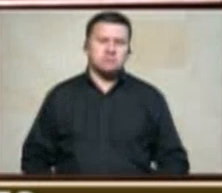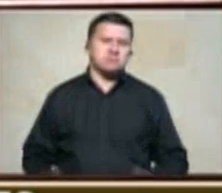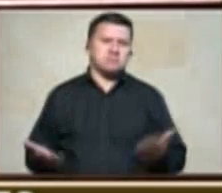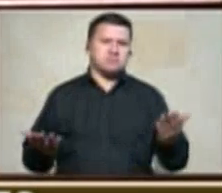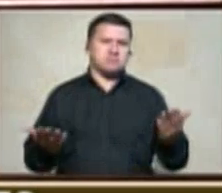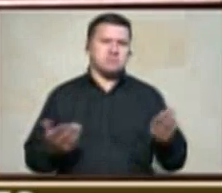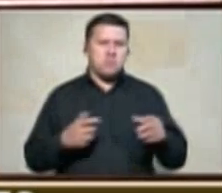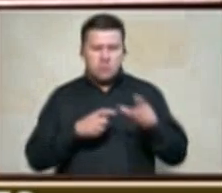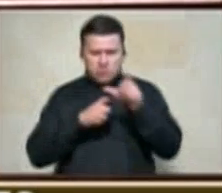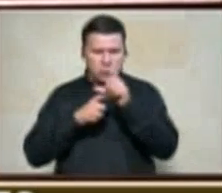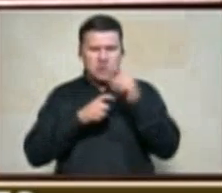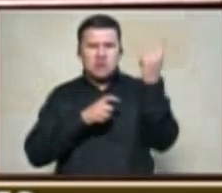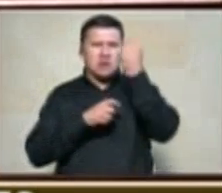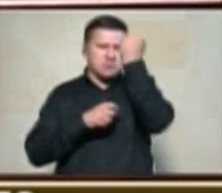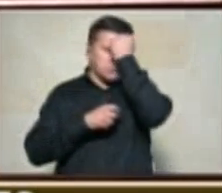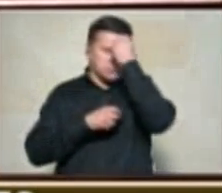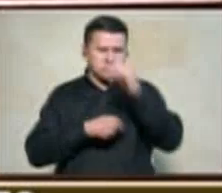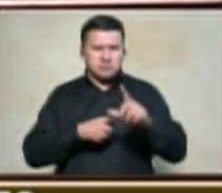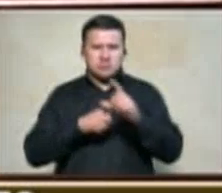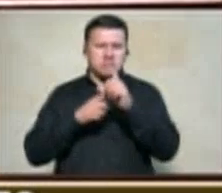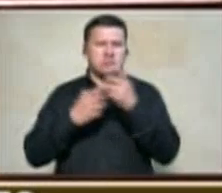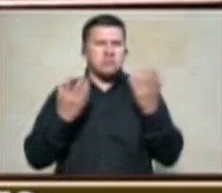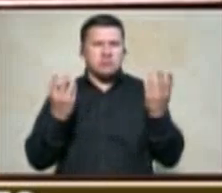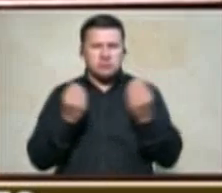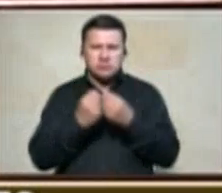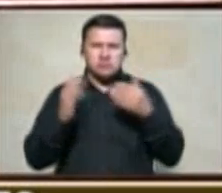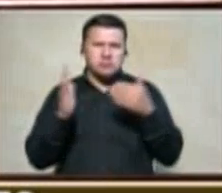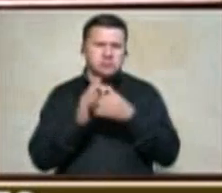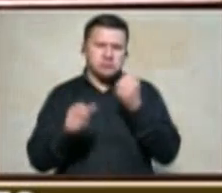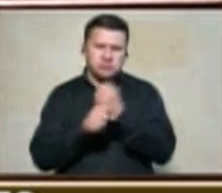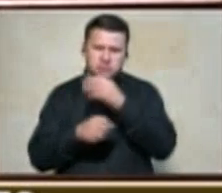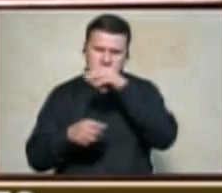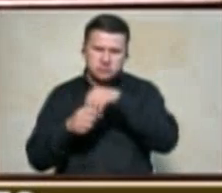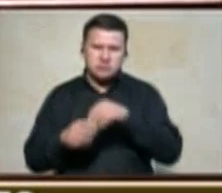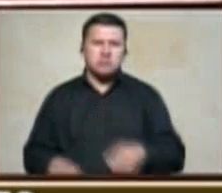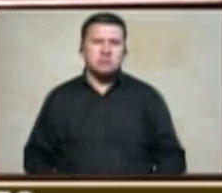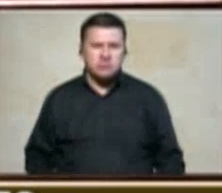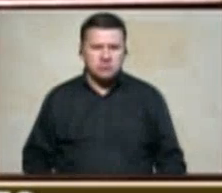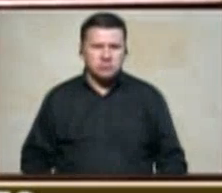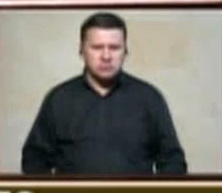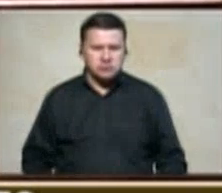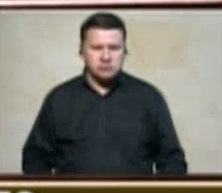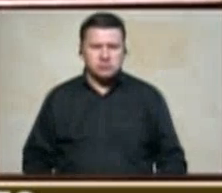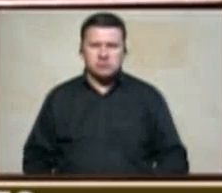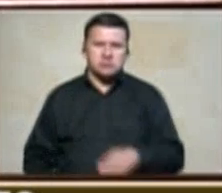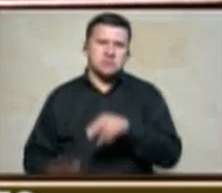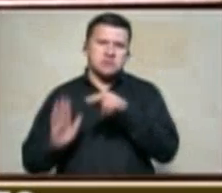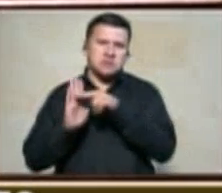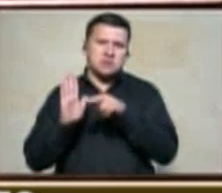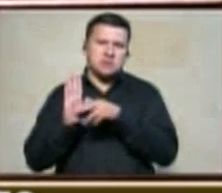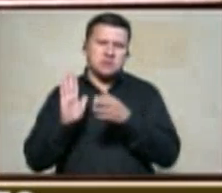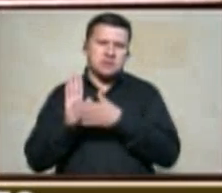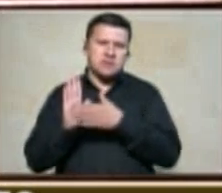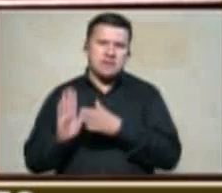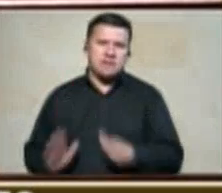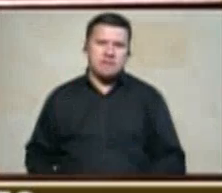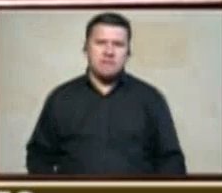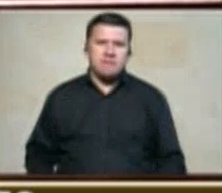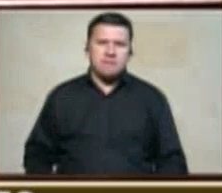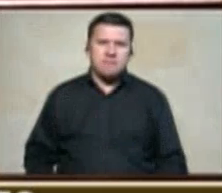Quejas ante la Procuraduría General de la Nación en contra de los funcionarios y los operadores de esa norma.